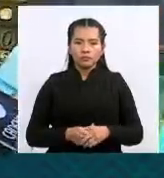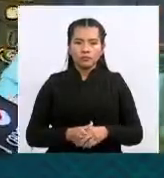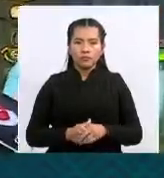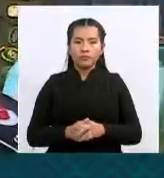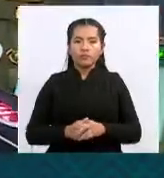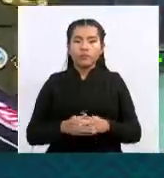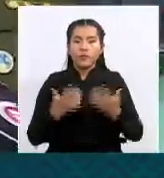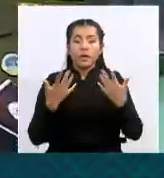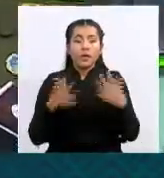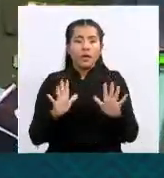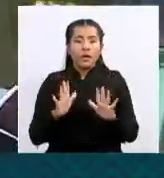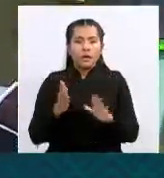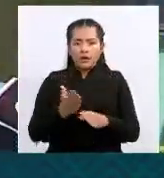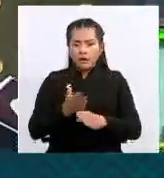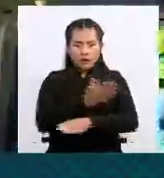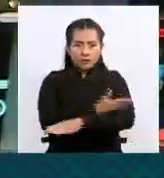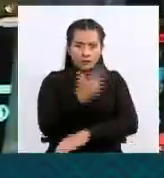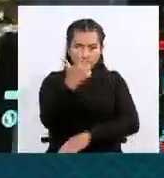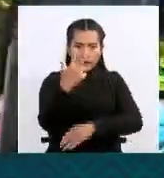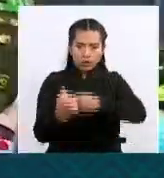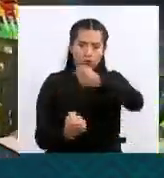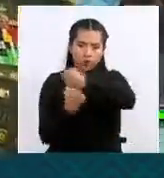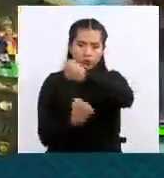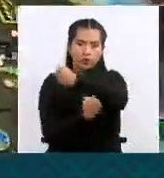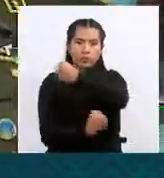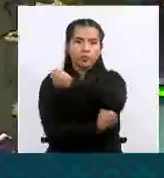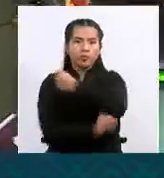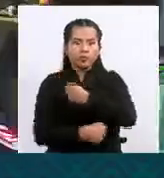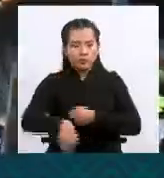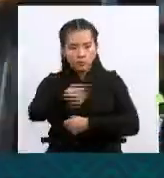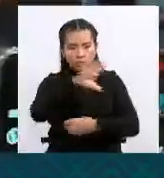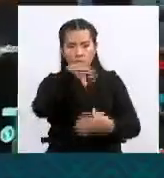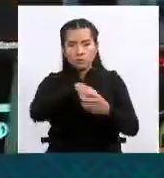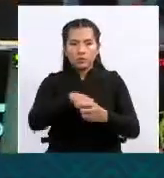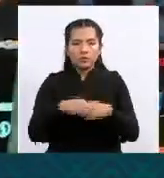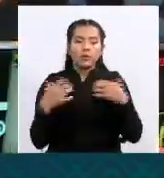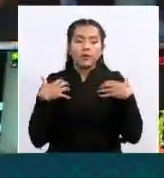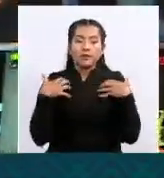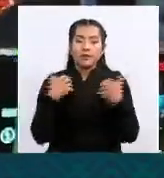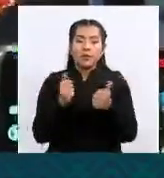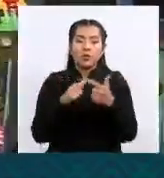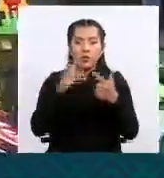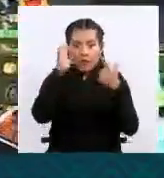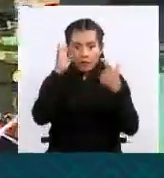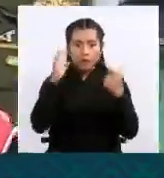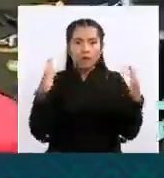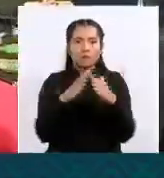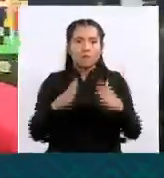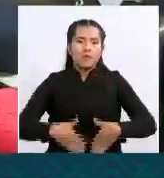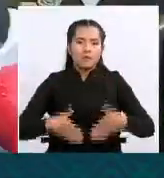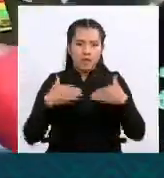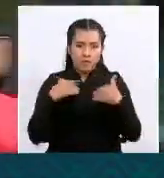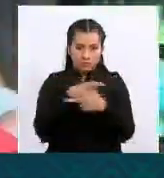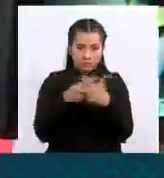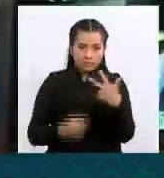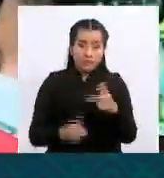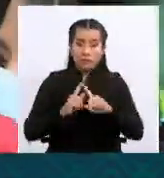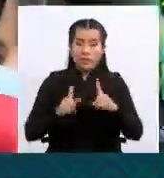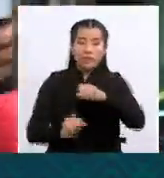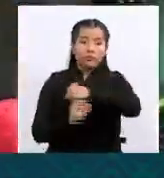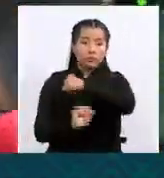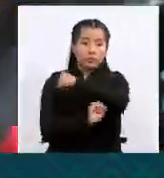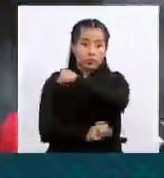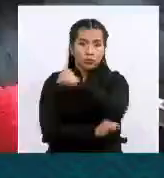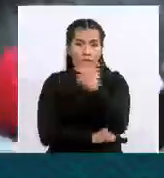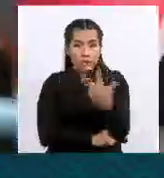así? Bien, habían tres pilares fundamentales en la administración de la policía boliviana: salud, educación y vivienda. Y entiendo que esos tres pilares se